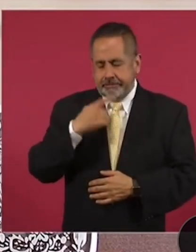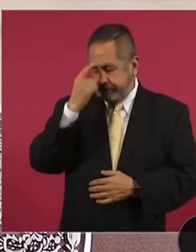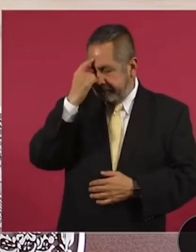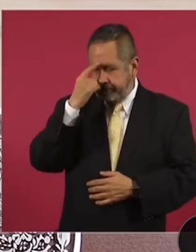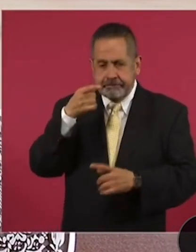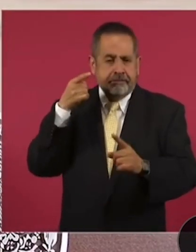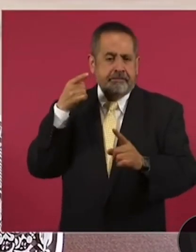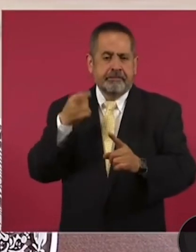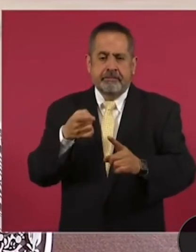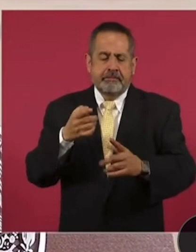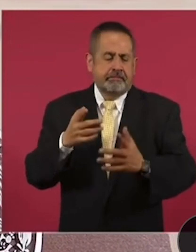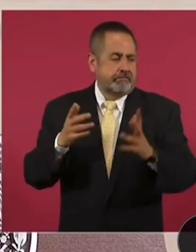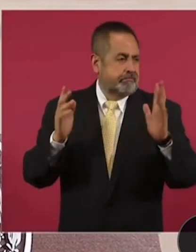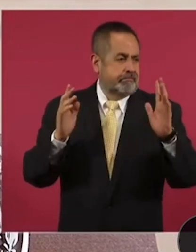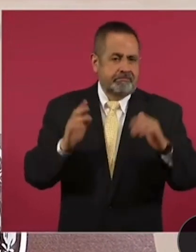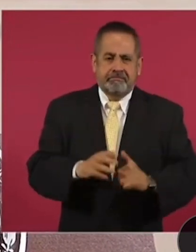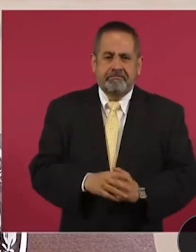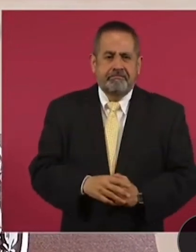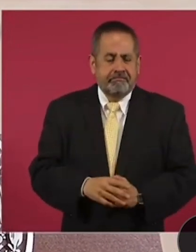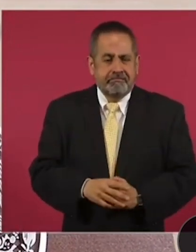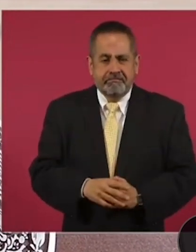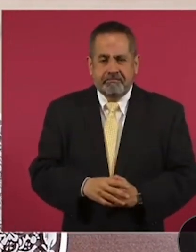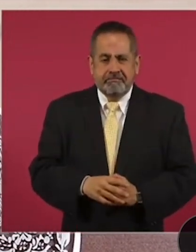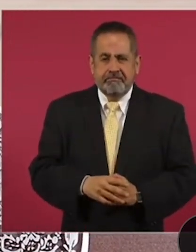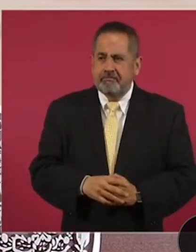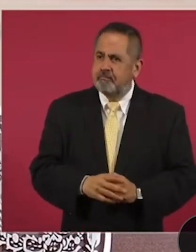algo muy, muy